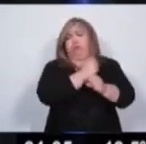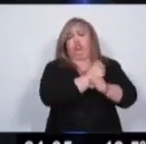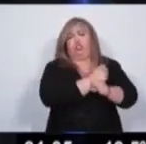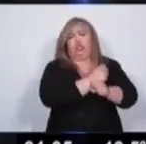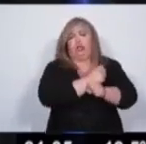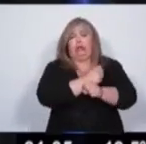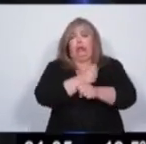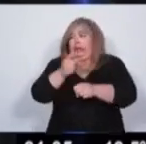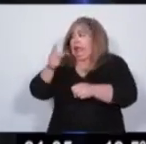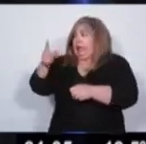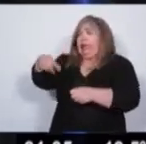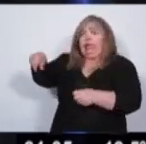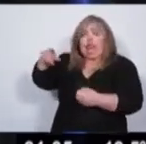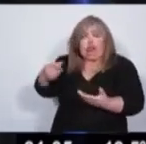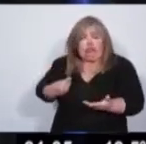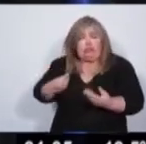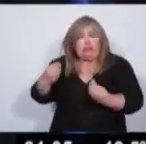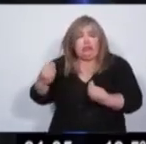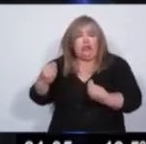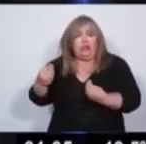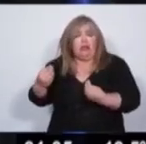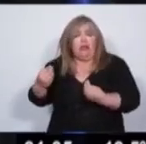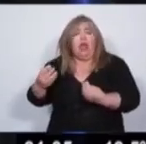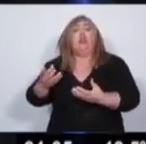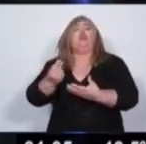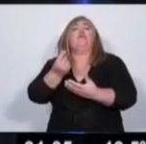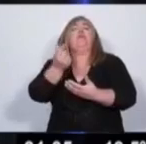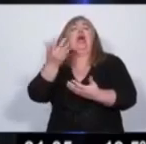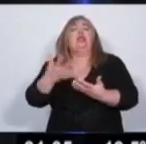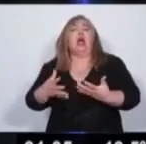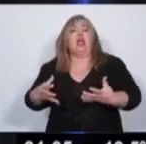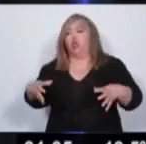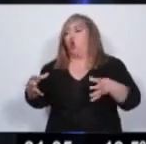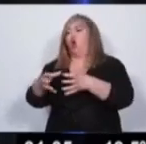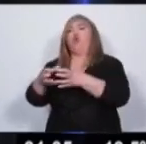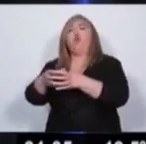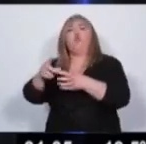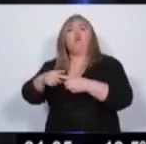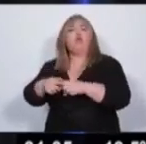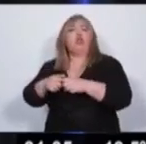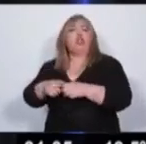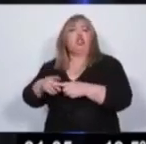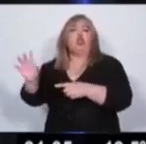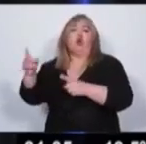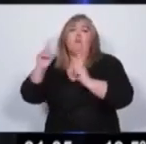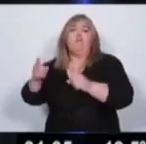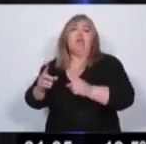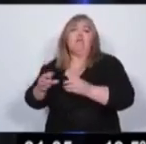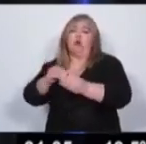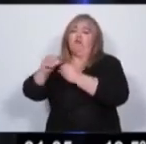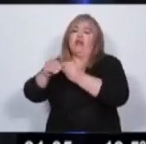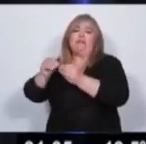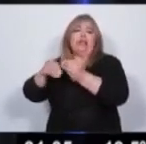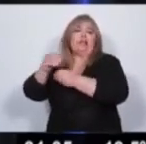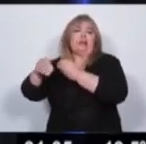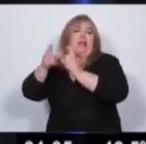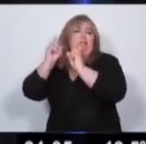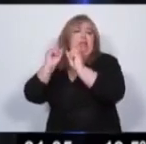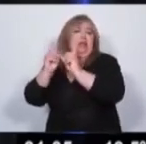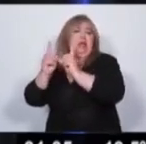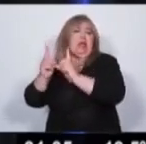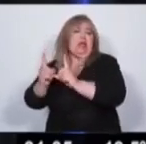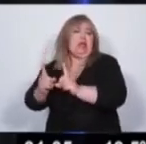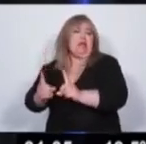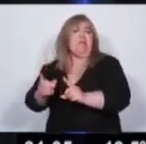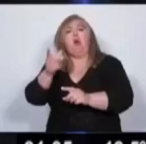saben dónde se llevan la plata las cajas políticas le dan 40.000 millones a la familia del mundo Trump ahí hay que atacar porque si